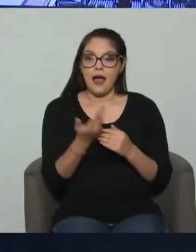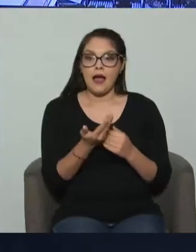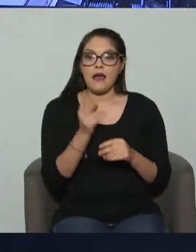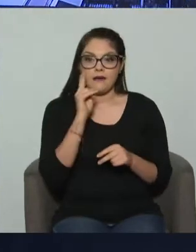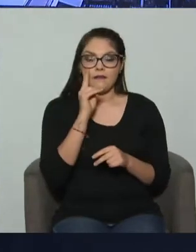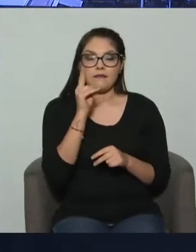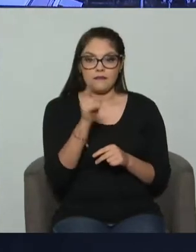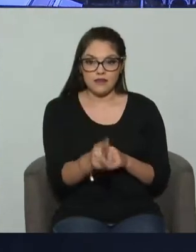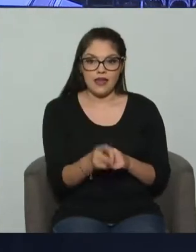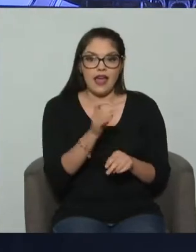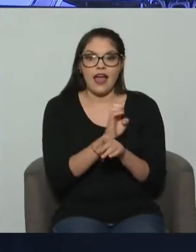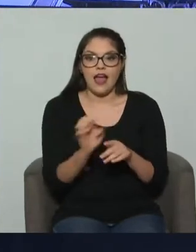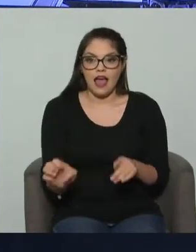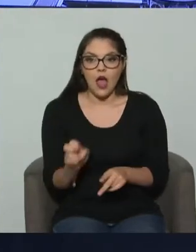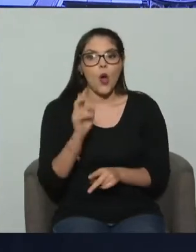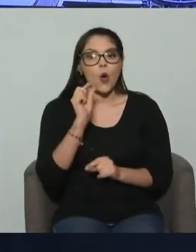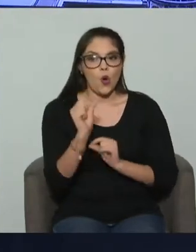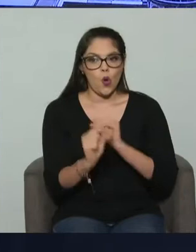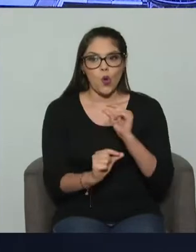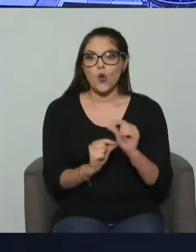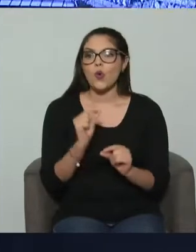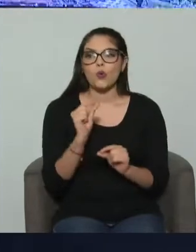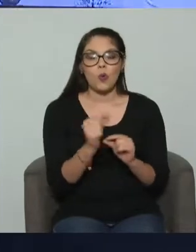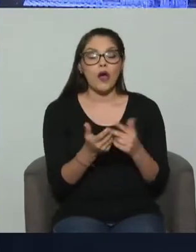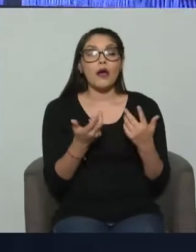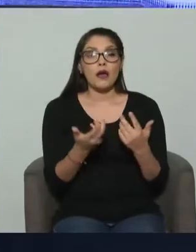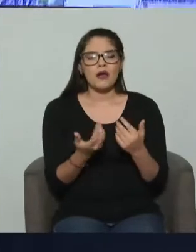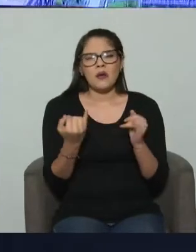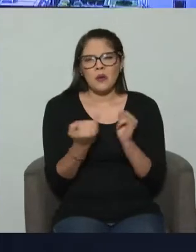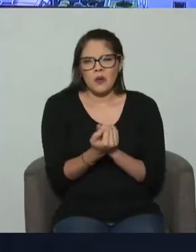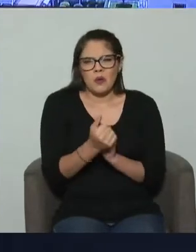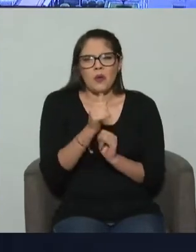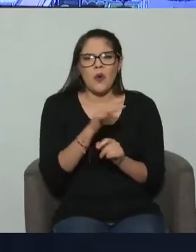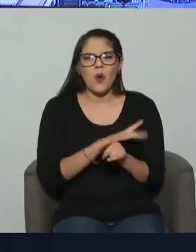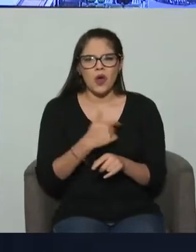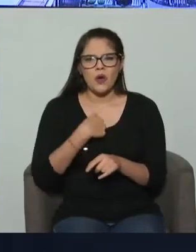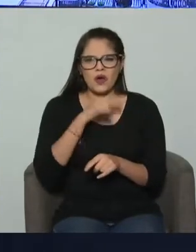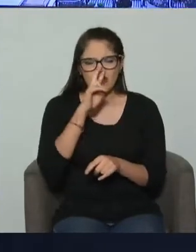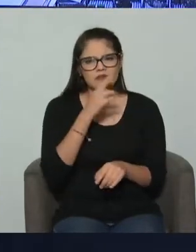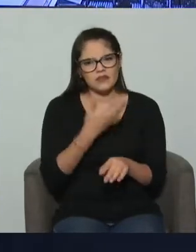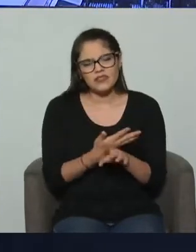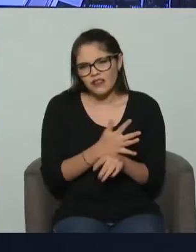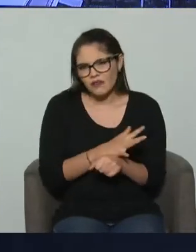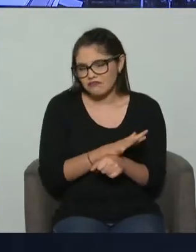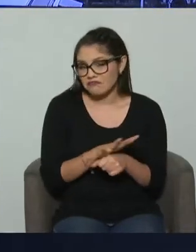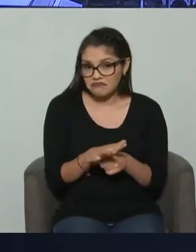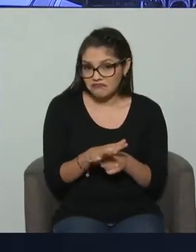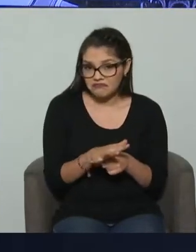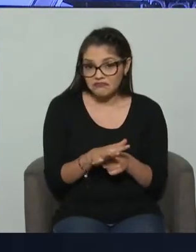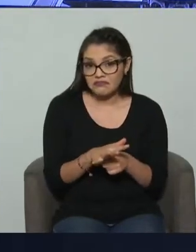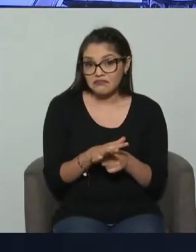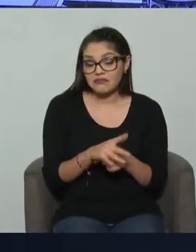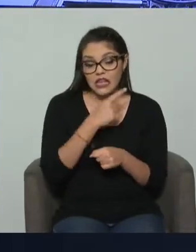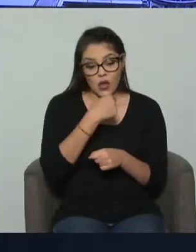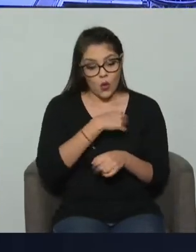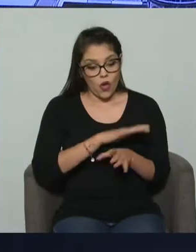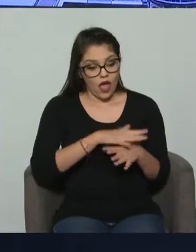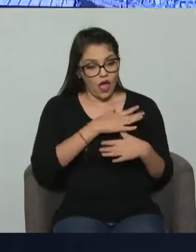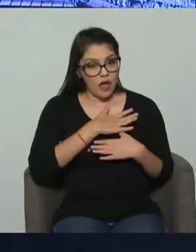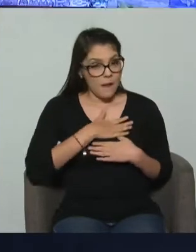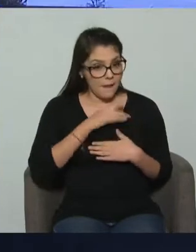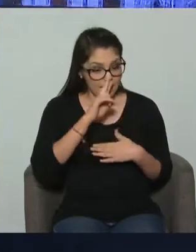agresiones afuera. Claro. Segundo, nuestras niñas y nuestros niños, nosotros tenemos